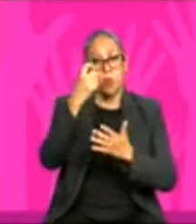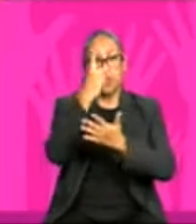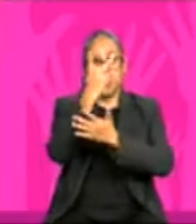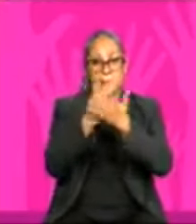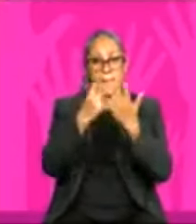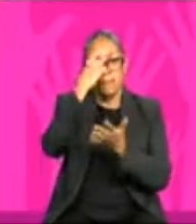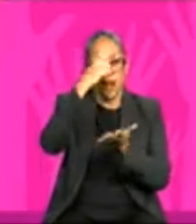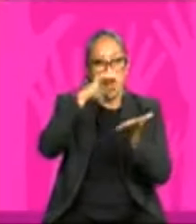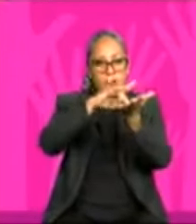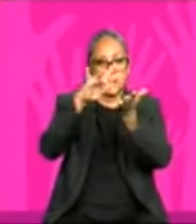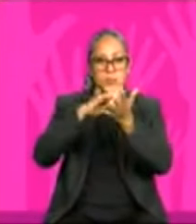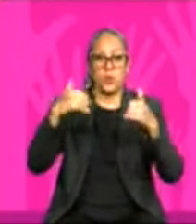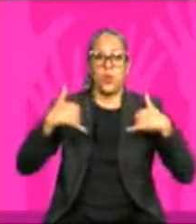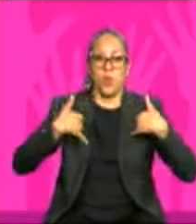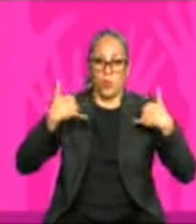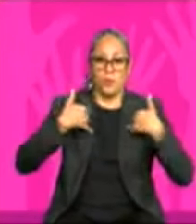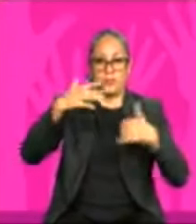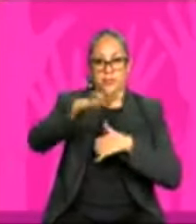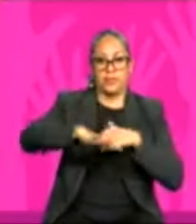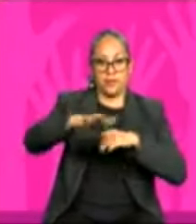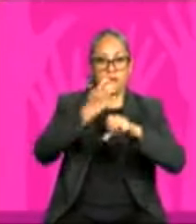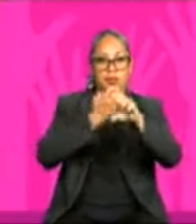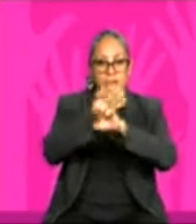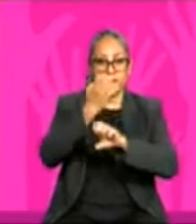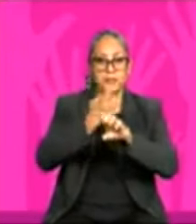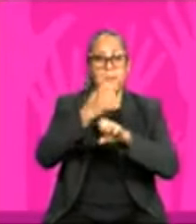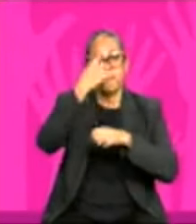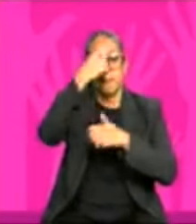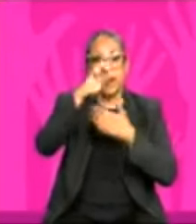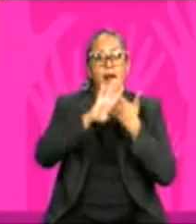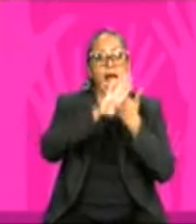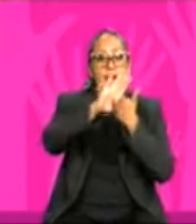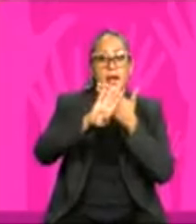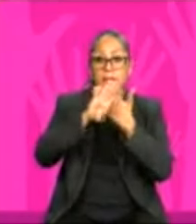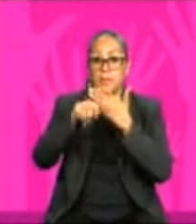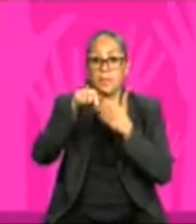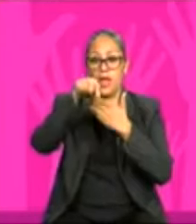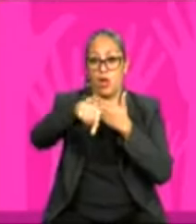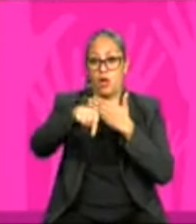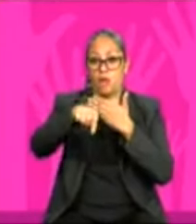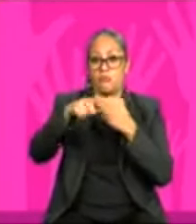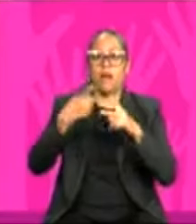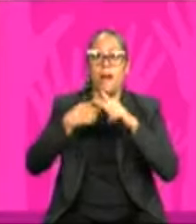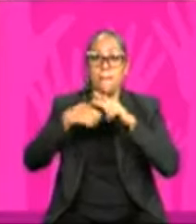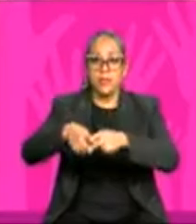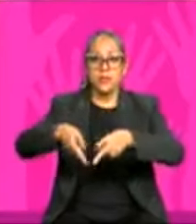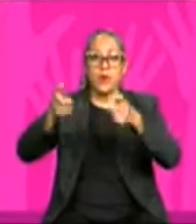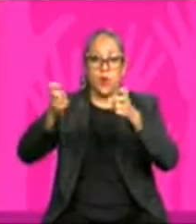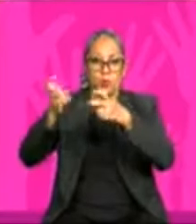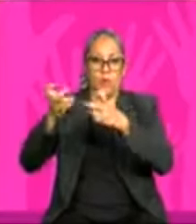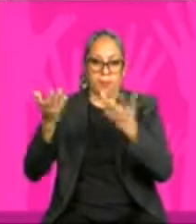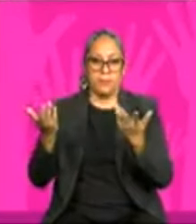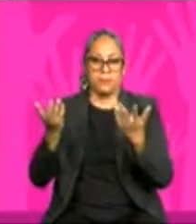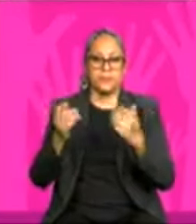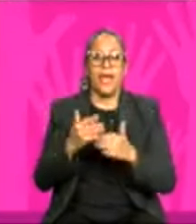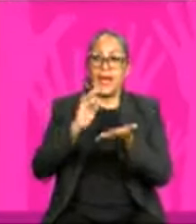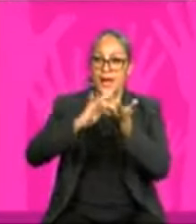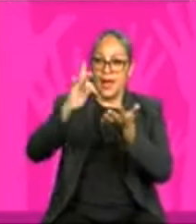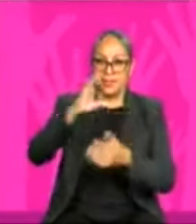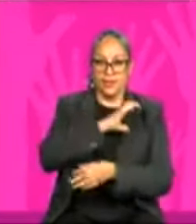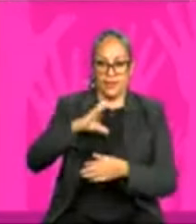de apoyo a jóvenes en todo el estado evitar que ellos se vayan al crimen organizado. Gracias, candidata.